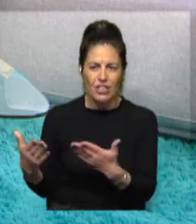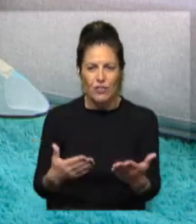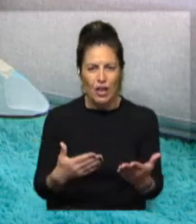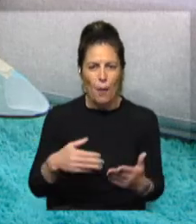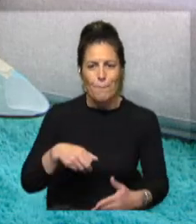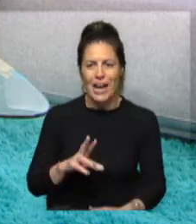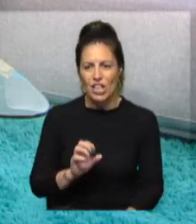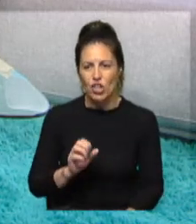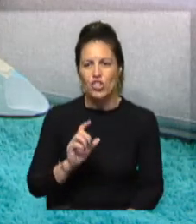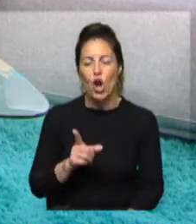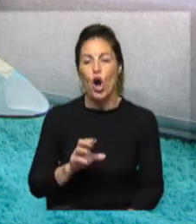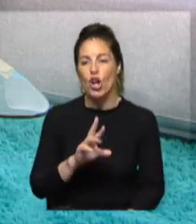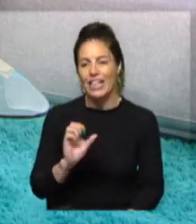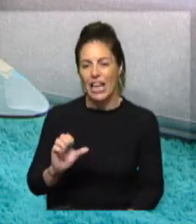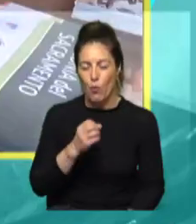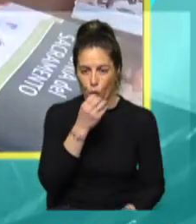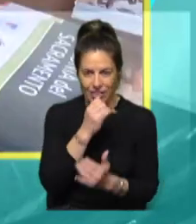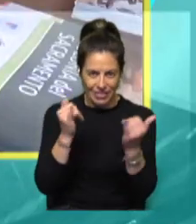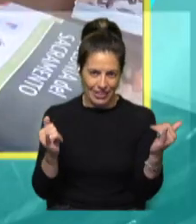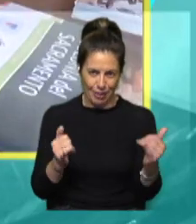y Jorge Vidart. Buenos días.